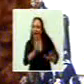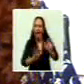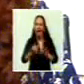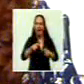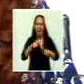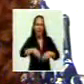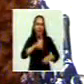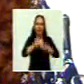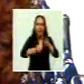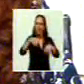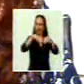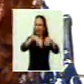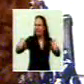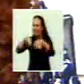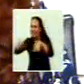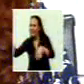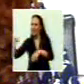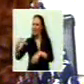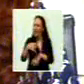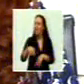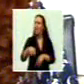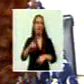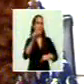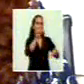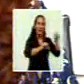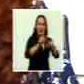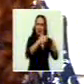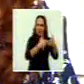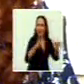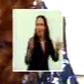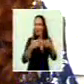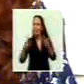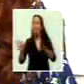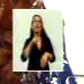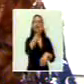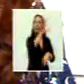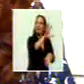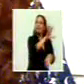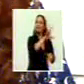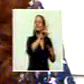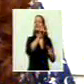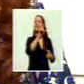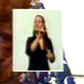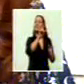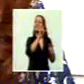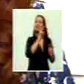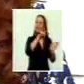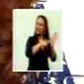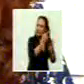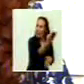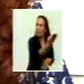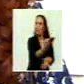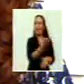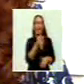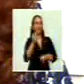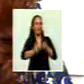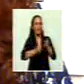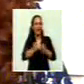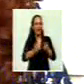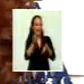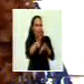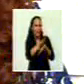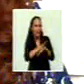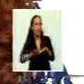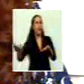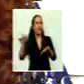vagones, con inaugurando laboratorios, nuestra querida San Miguel del Tucumán, con una fábrica nueva en